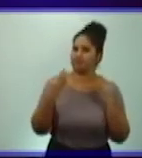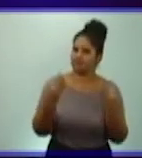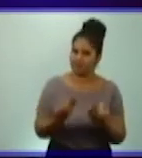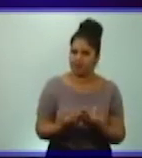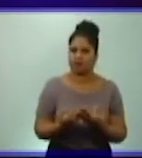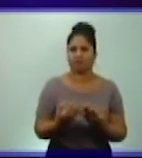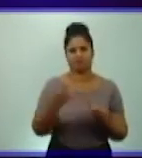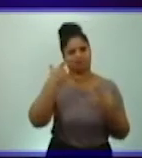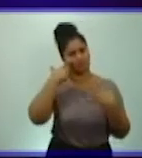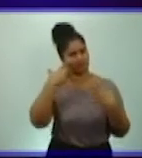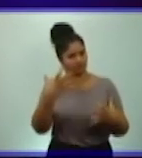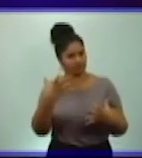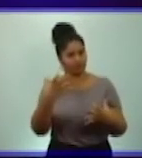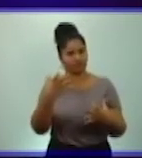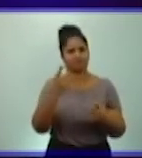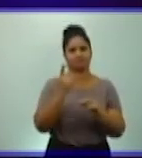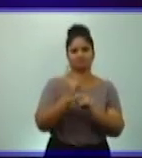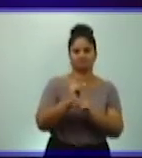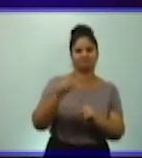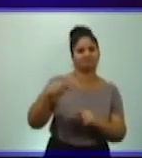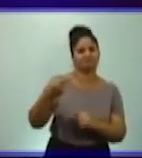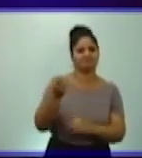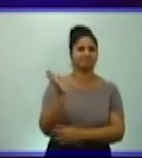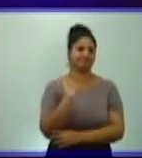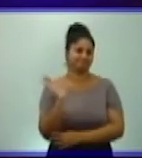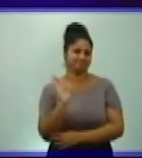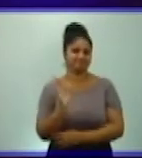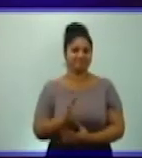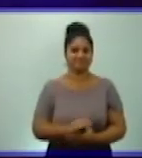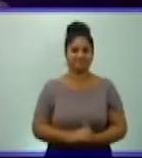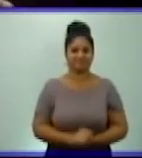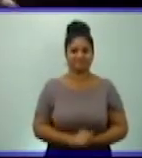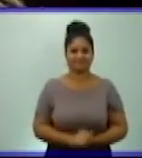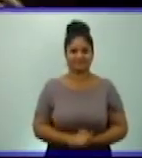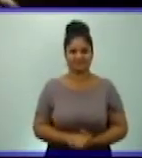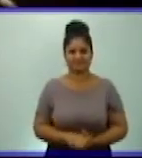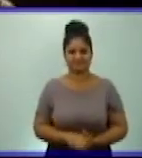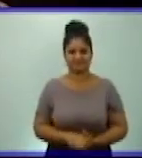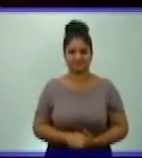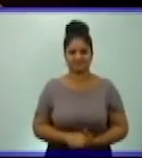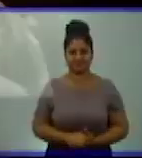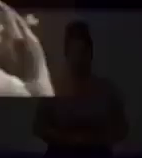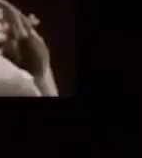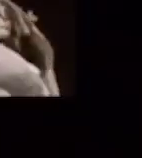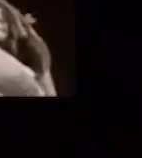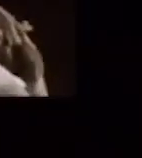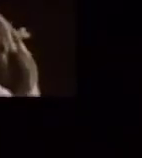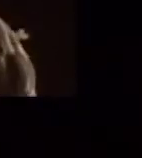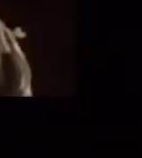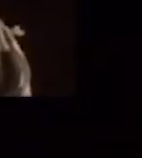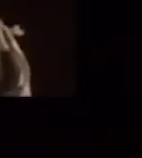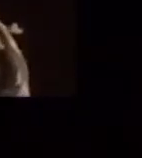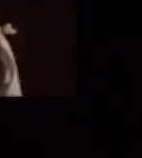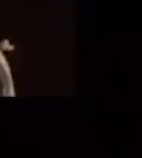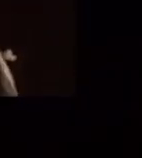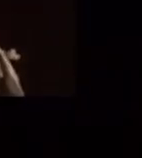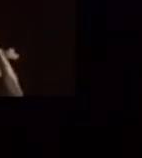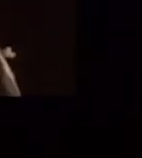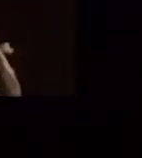Yo soy el profe Yanquier, los estaré esperando en un próximo encuentro.